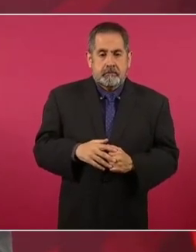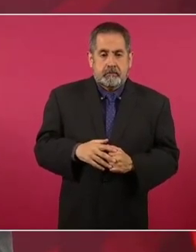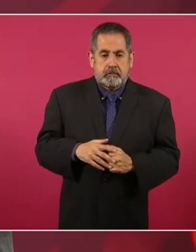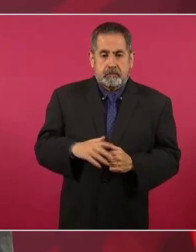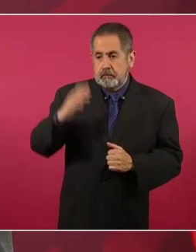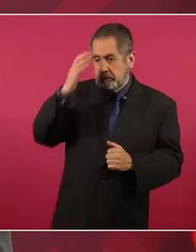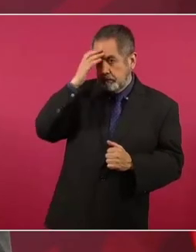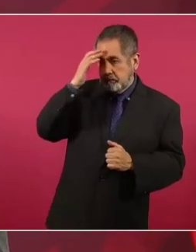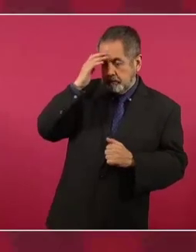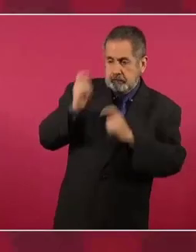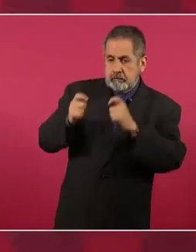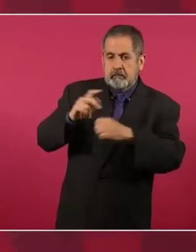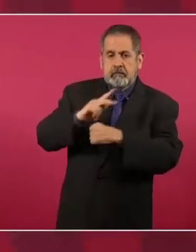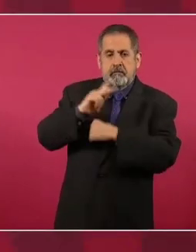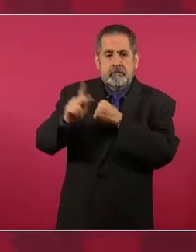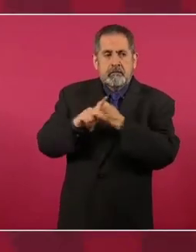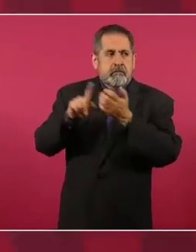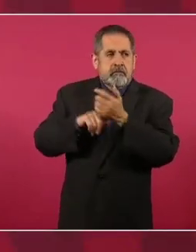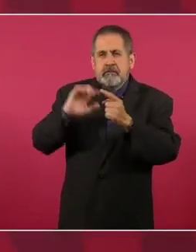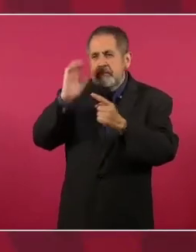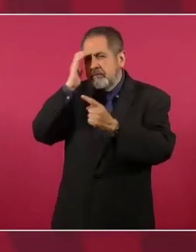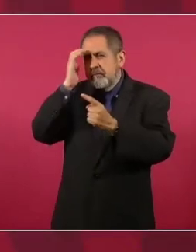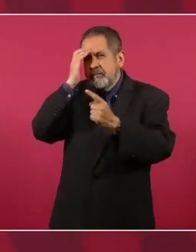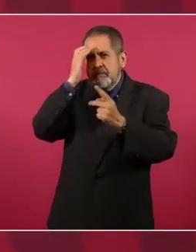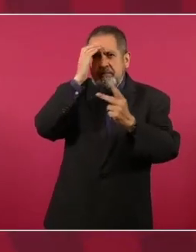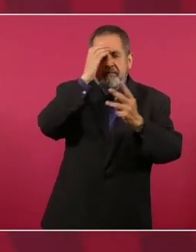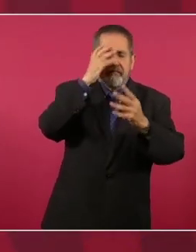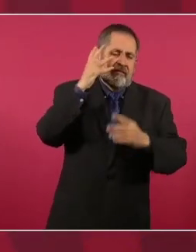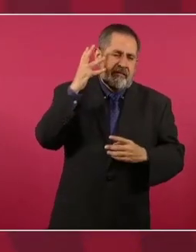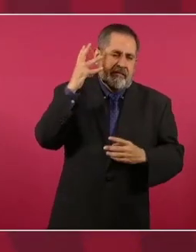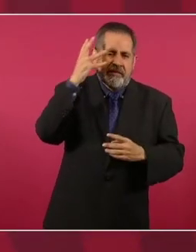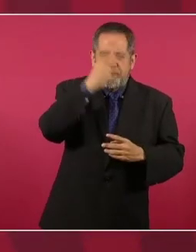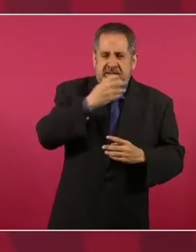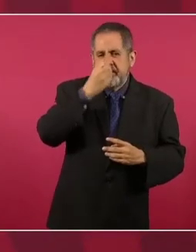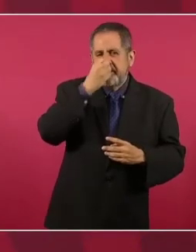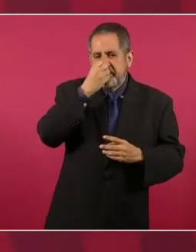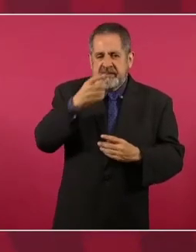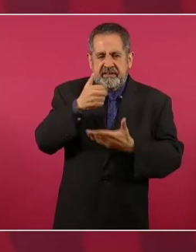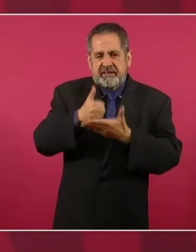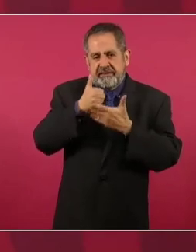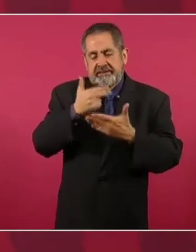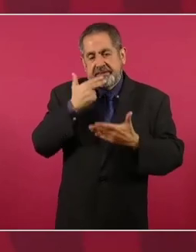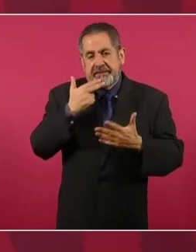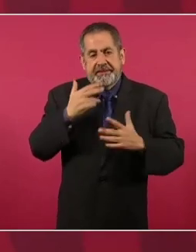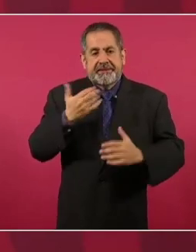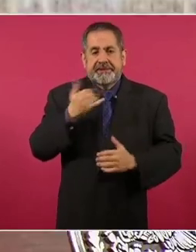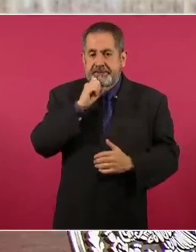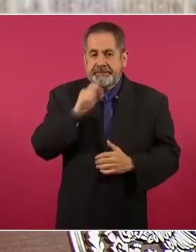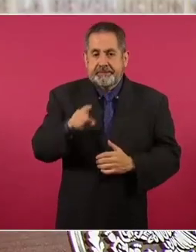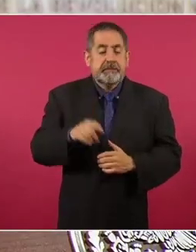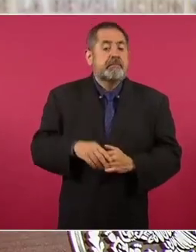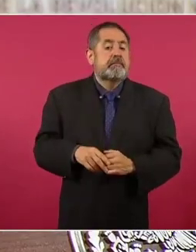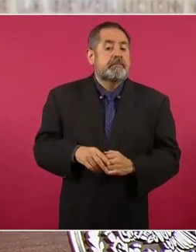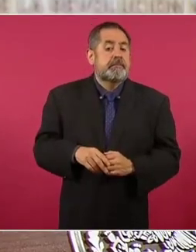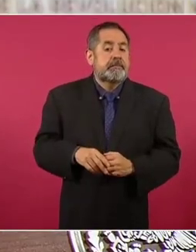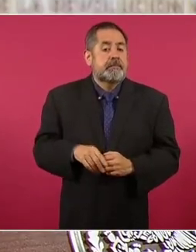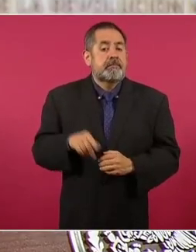todo nuestro país, que es bellísimo, y va a funcionar